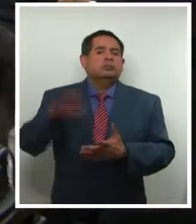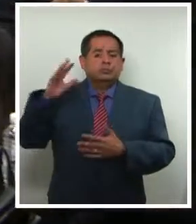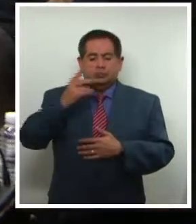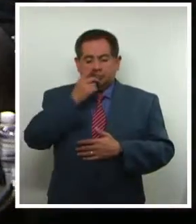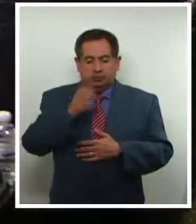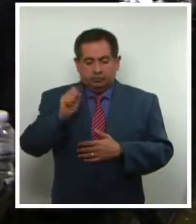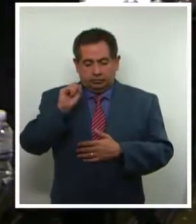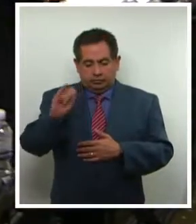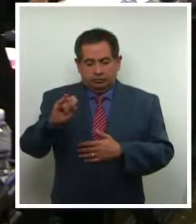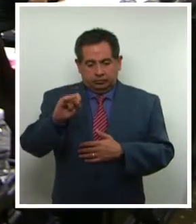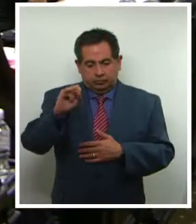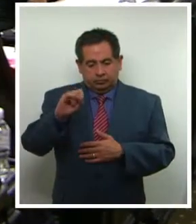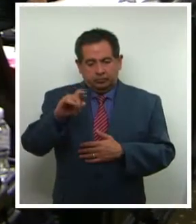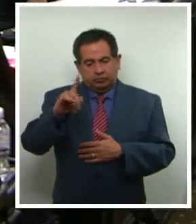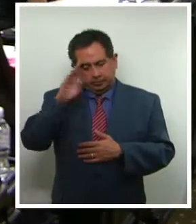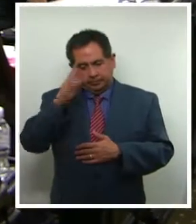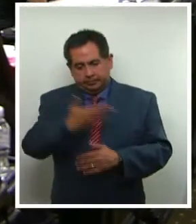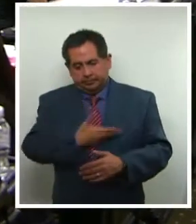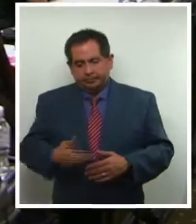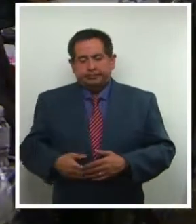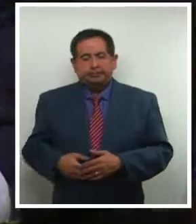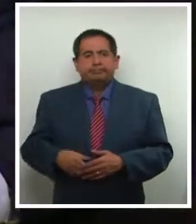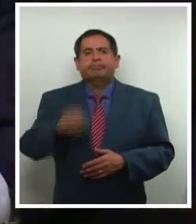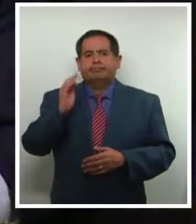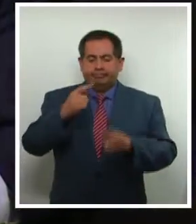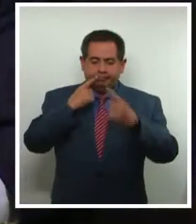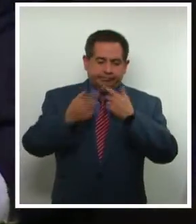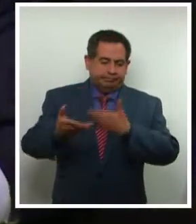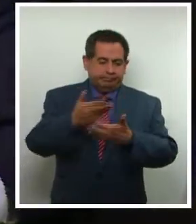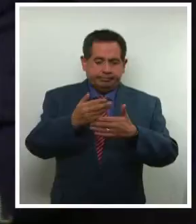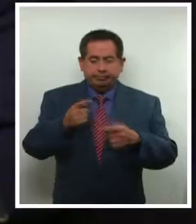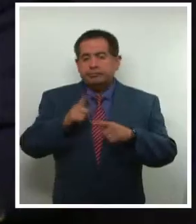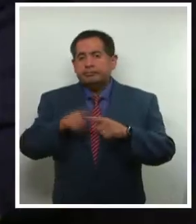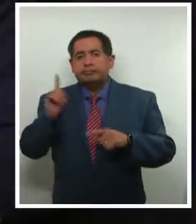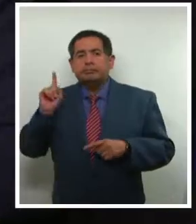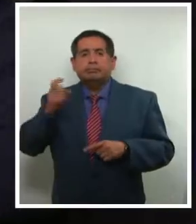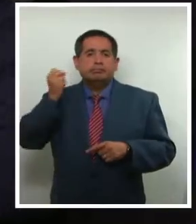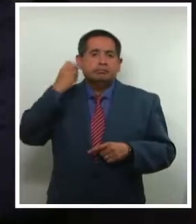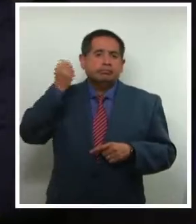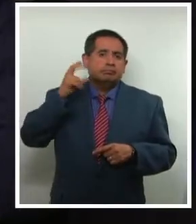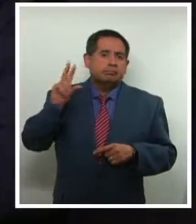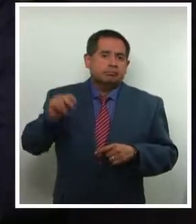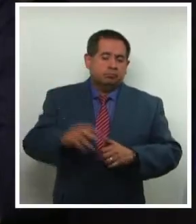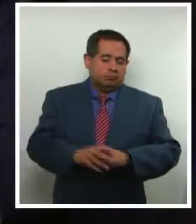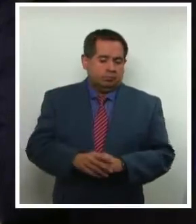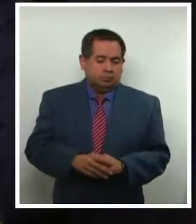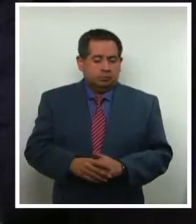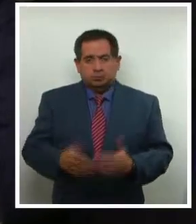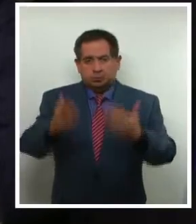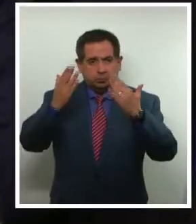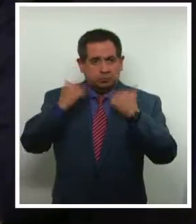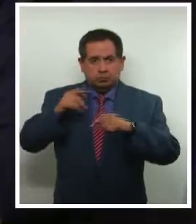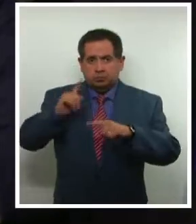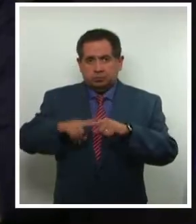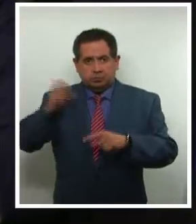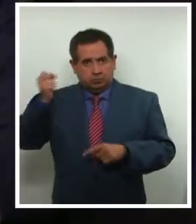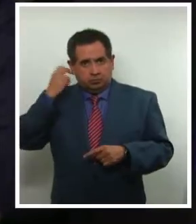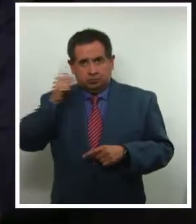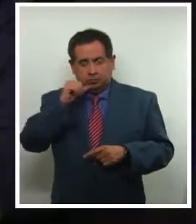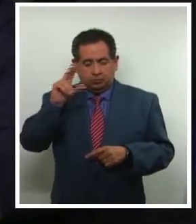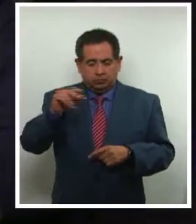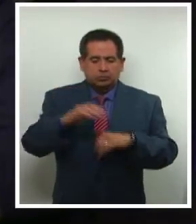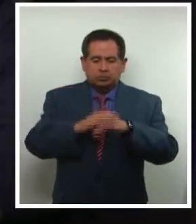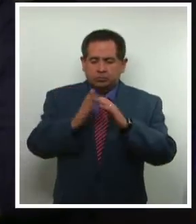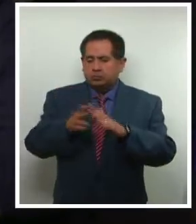por la afirmativa, presidente. Se admite a discusión. Oradores en contra. No habiendo oradores en contra, procede a